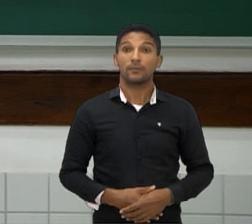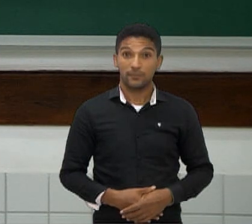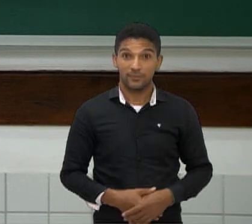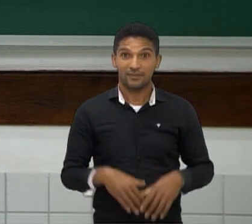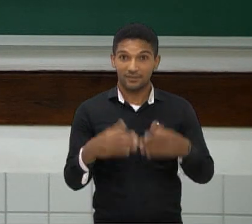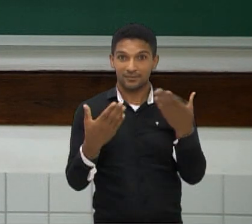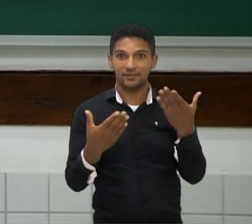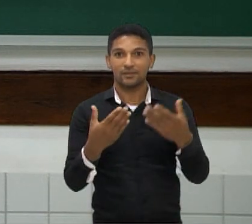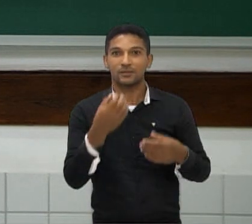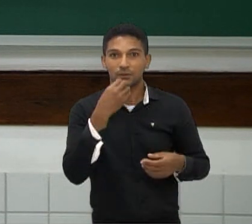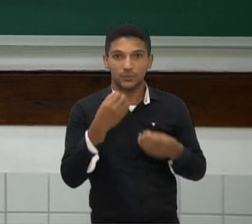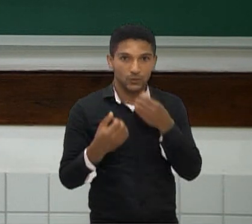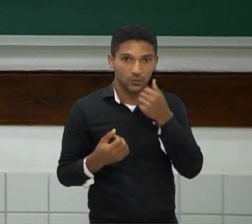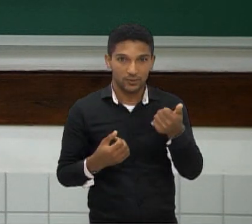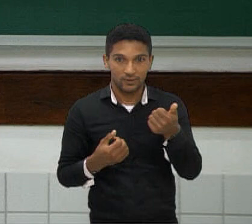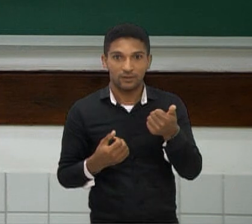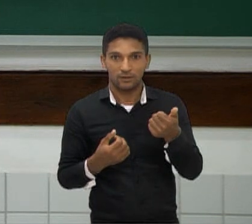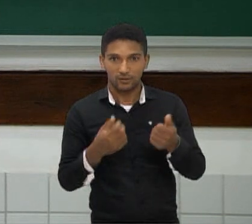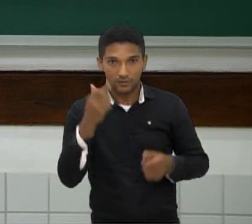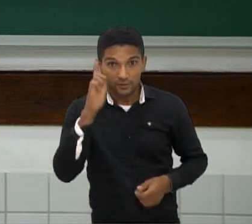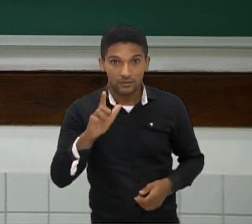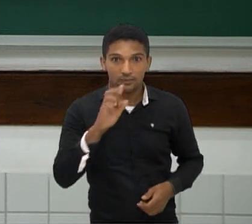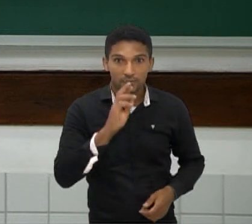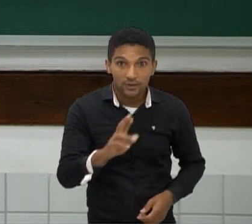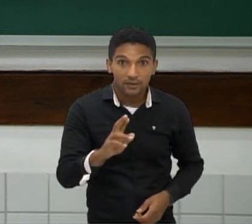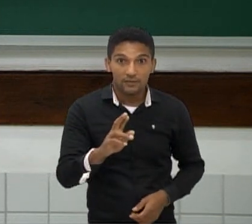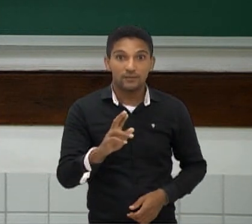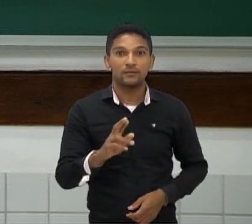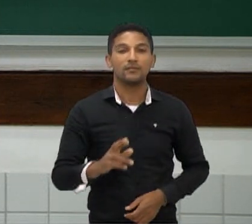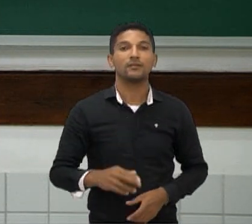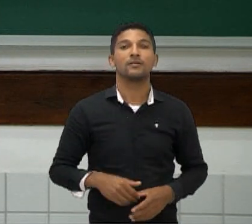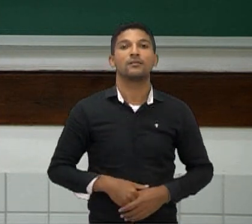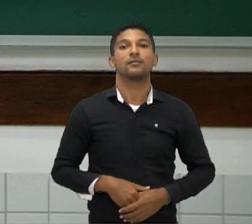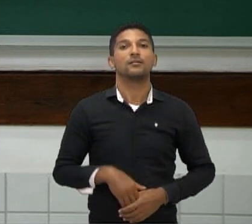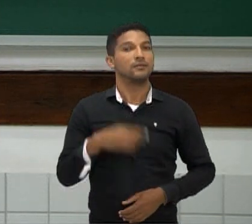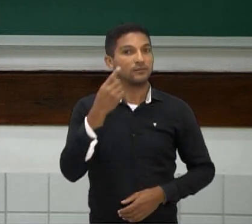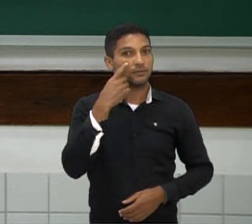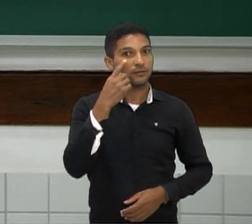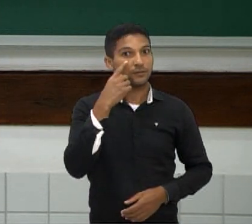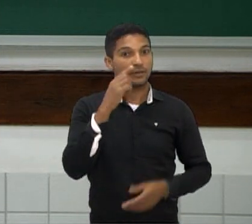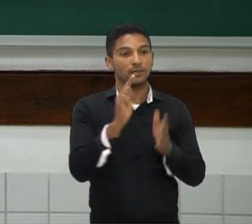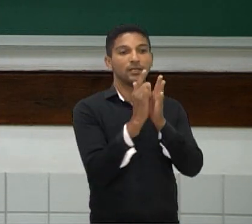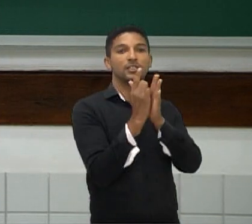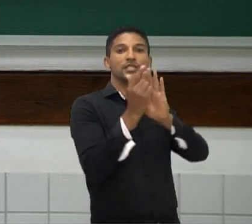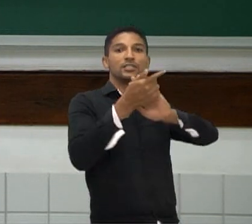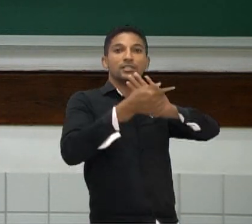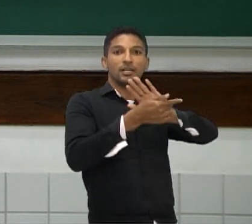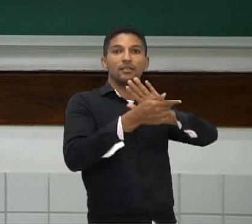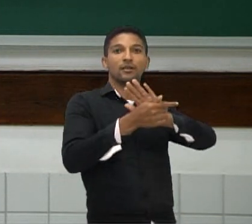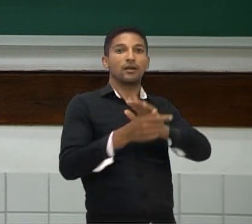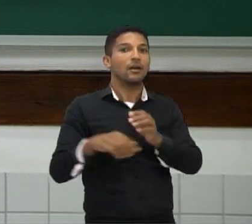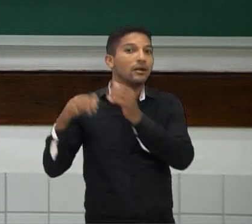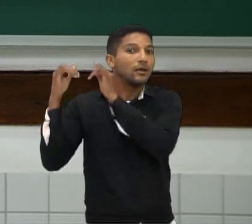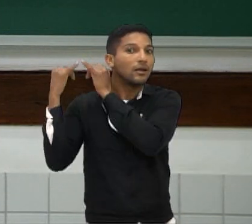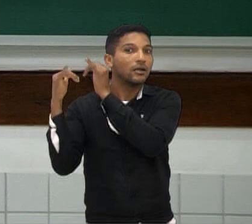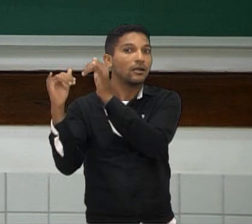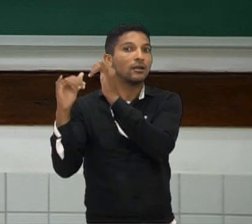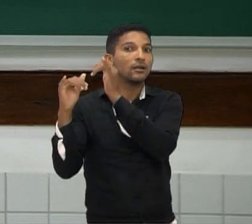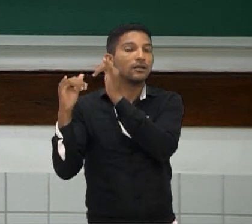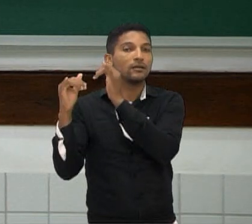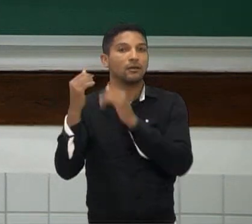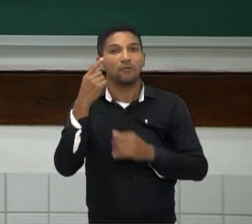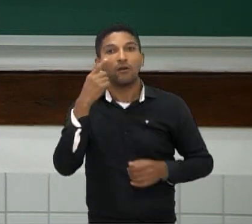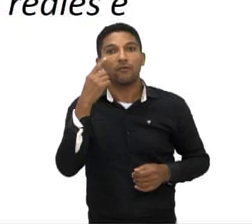E aí, tudo bem? Responderam? Vamos lá então? Sobre el género, leyenda señala la alternativa correcta. Letra